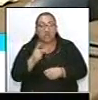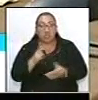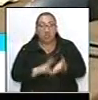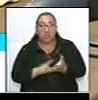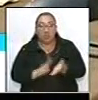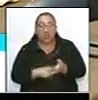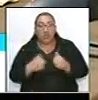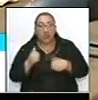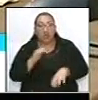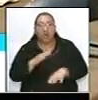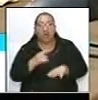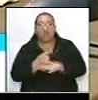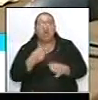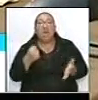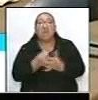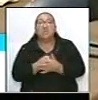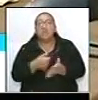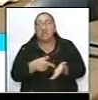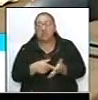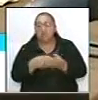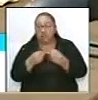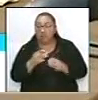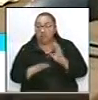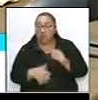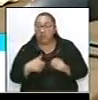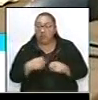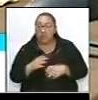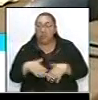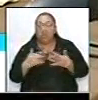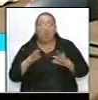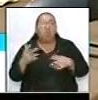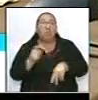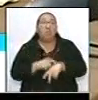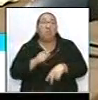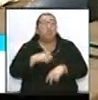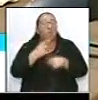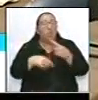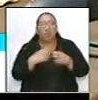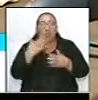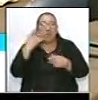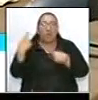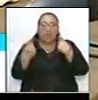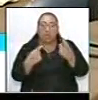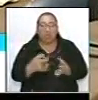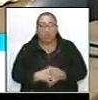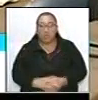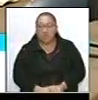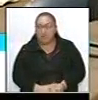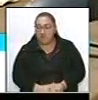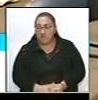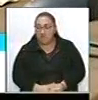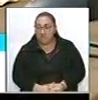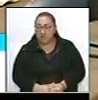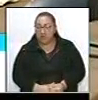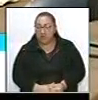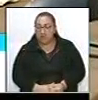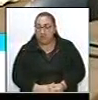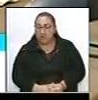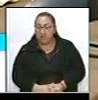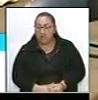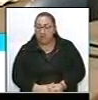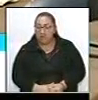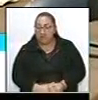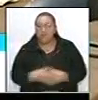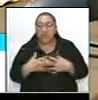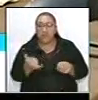vida contra accidentes, porque nosotros estamos expuestos diariamente a la delincuencia, a cualquier cosa que nos pueda pasar, y ya han